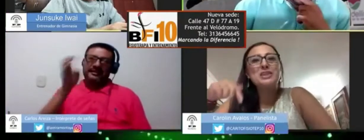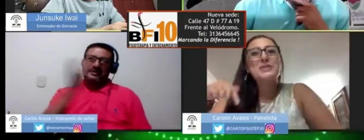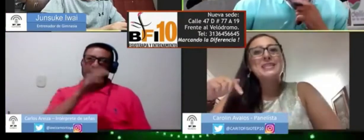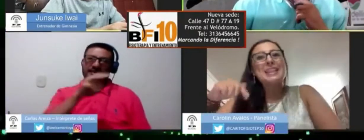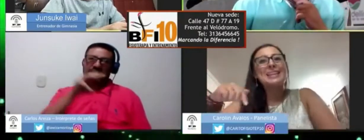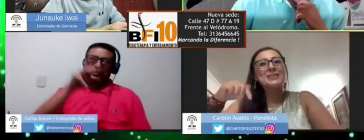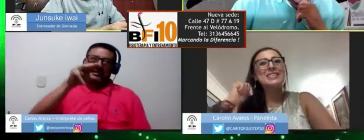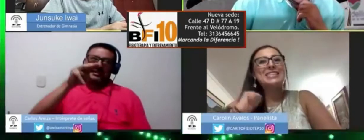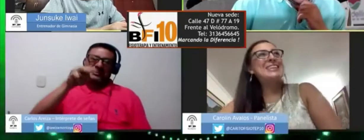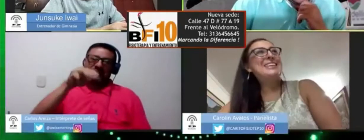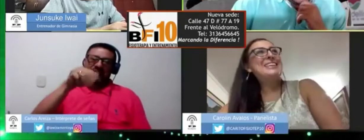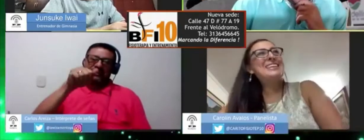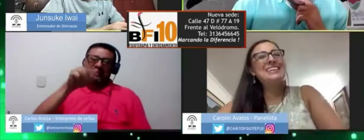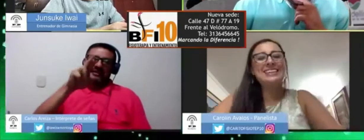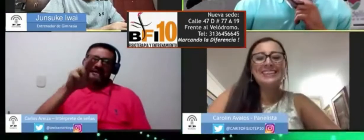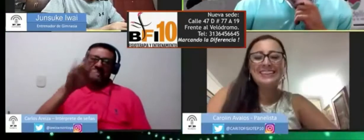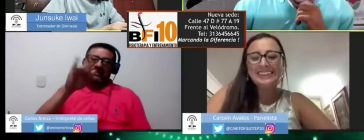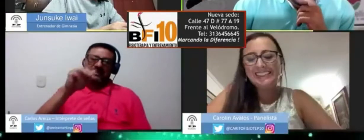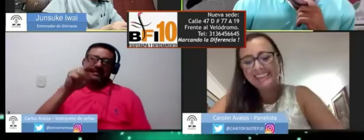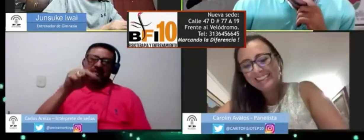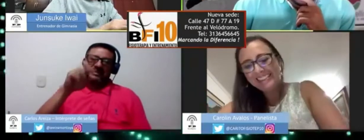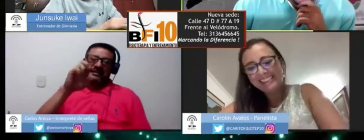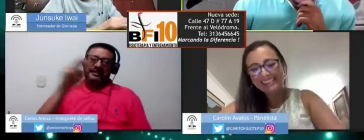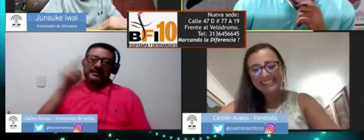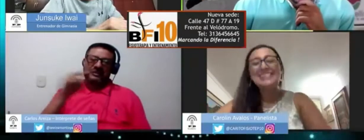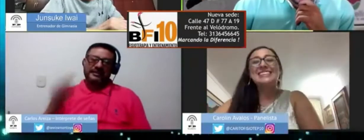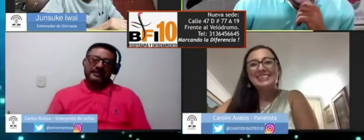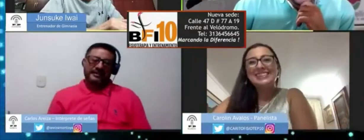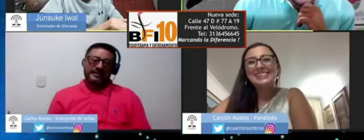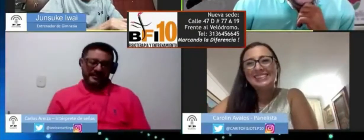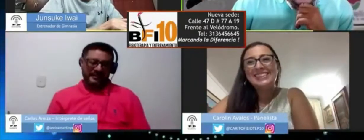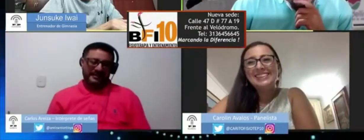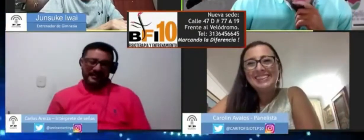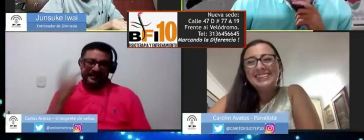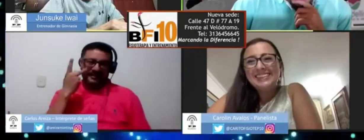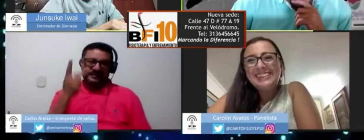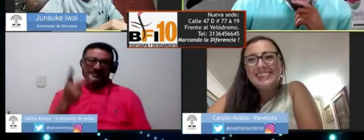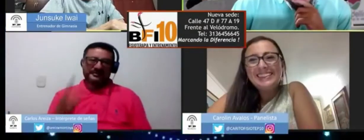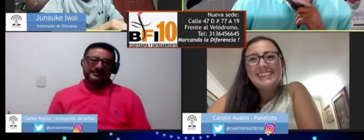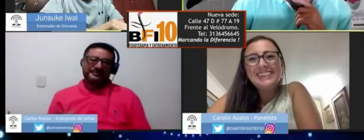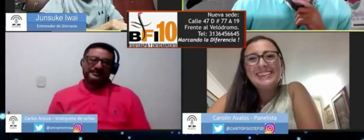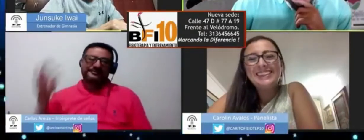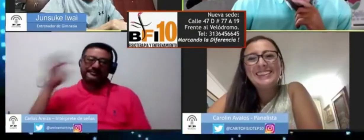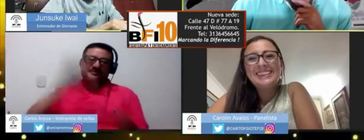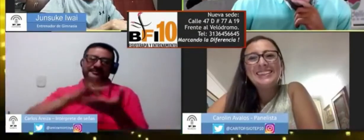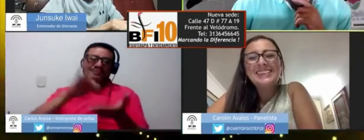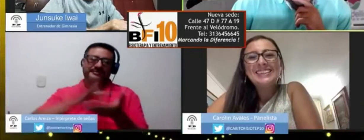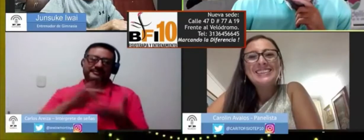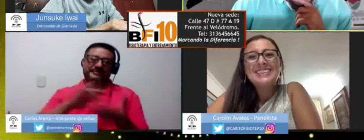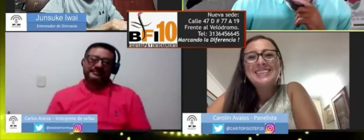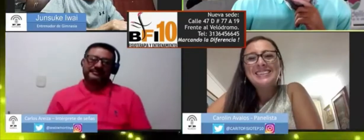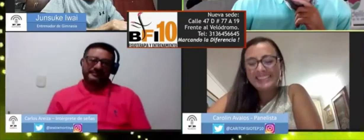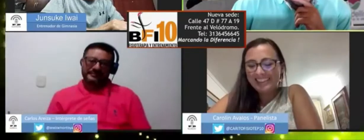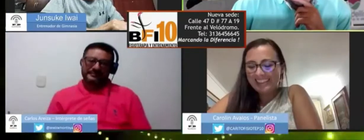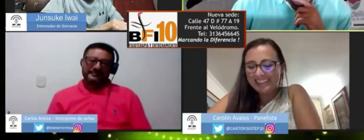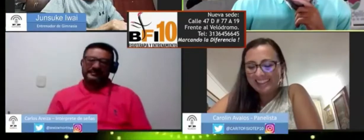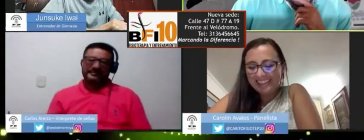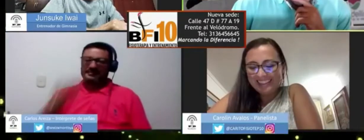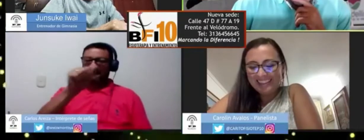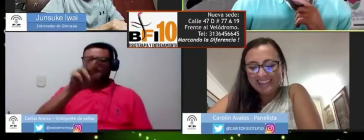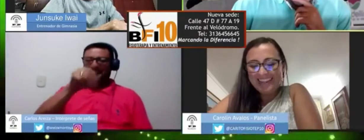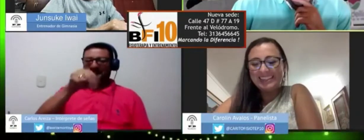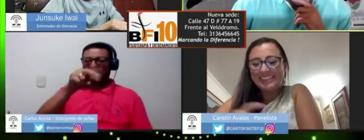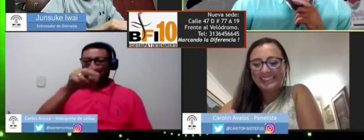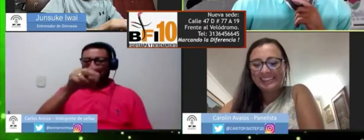consiguió esta entrevista. Está pendiente para venir a este programa también. También Andrés. Está